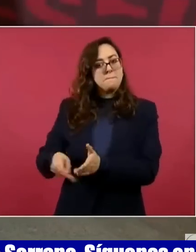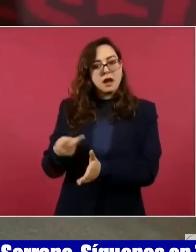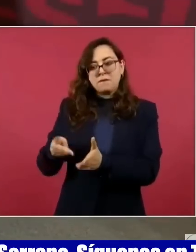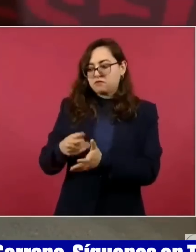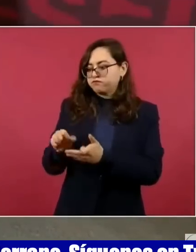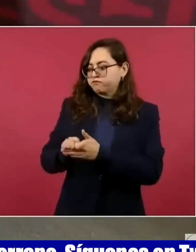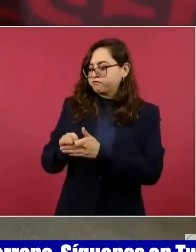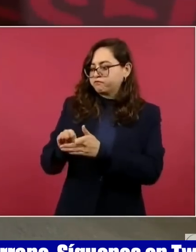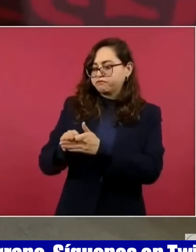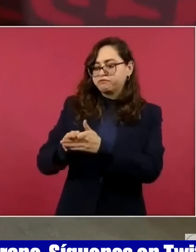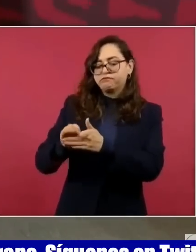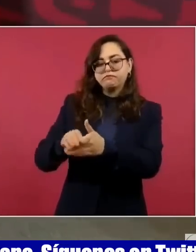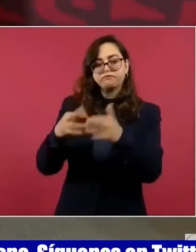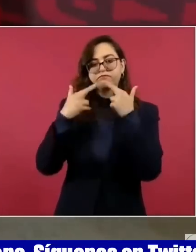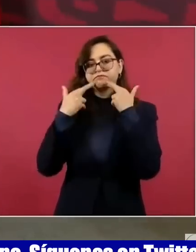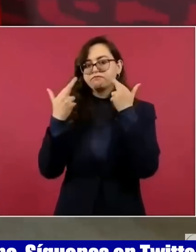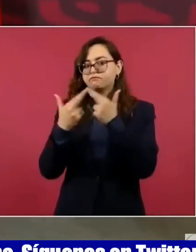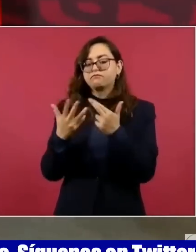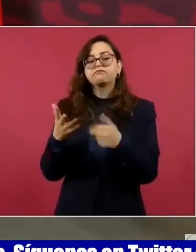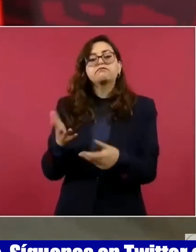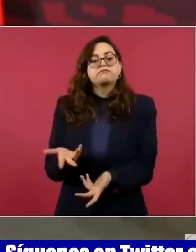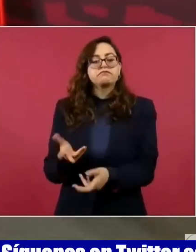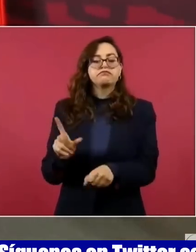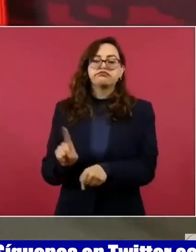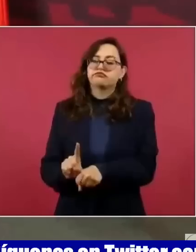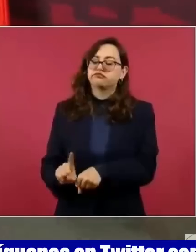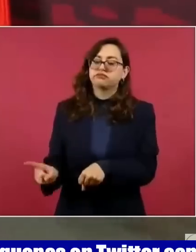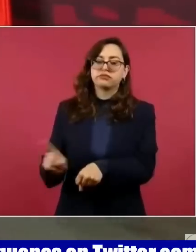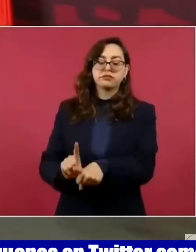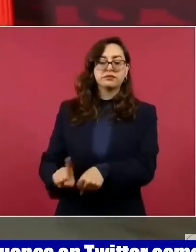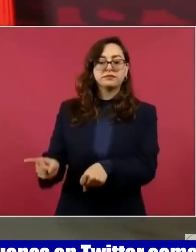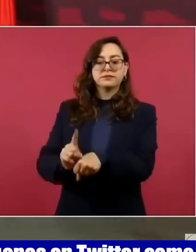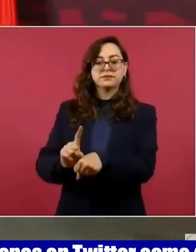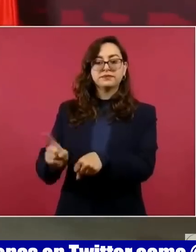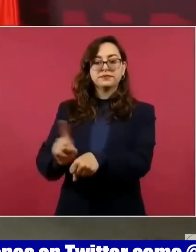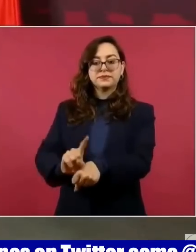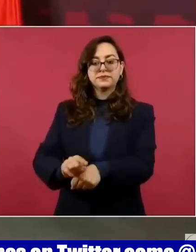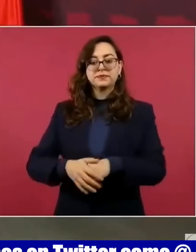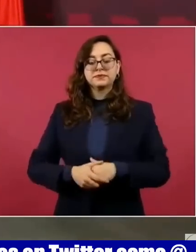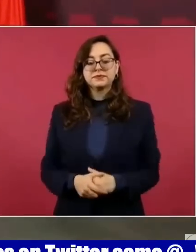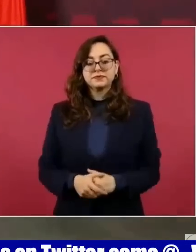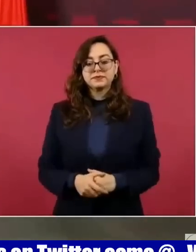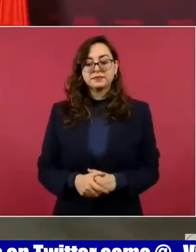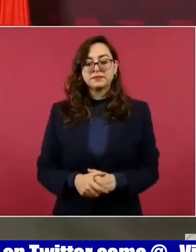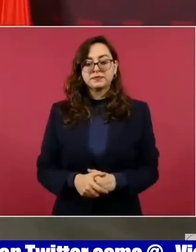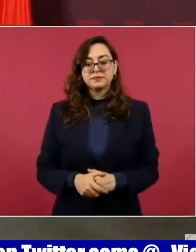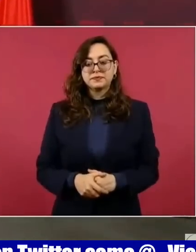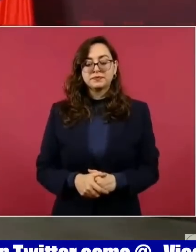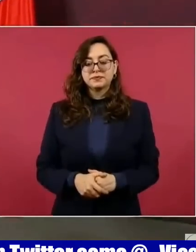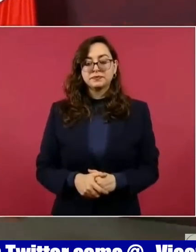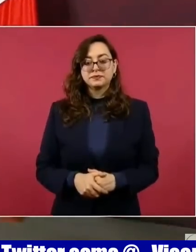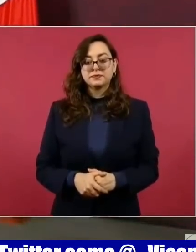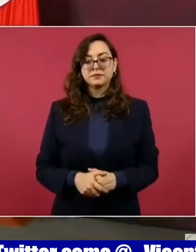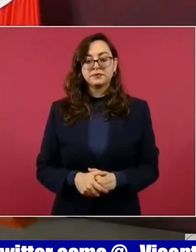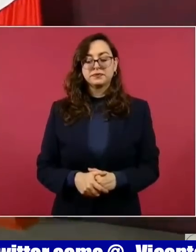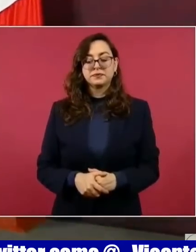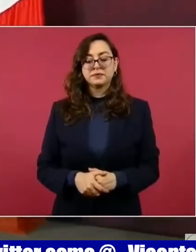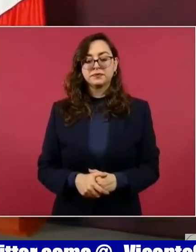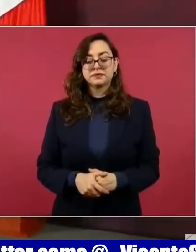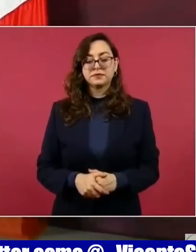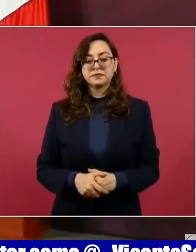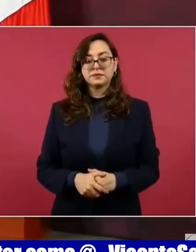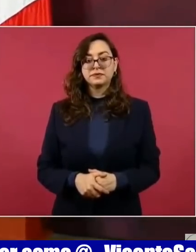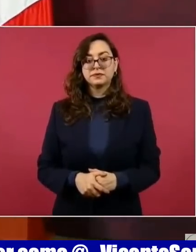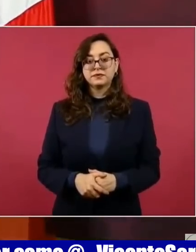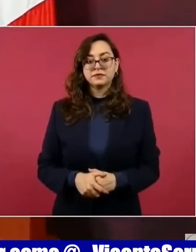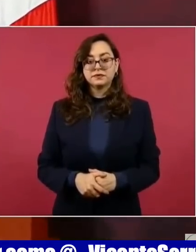principio. Planteó que cada que hay una transformación hay una nueva constitución, pero que ahora se ha conseguido esa transformación, se ha conseguido